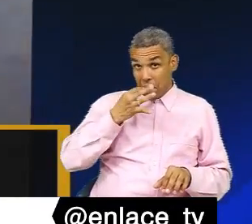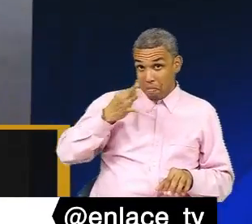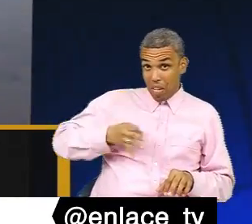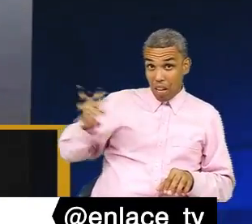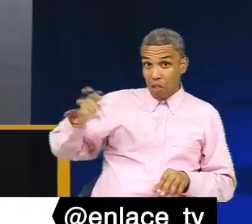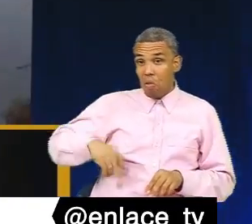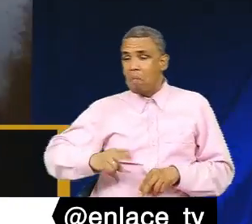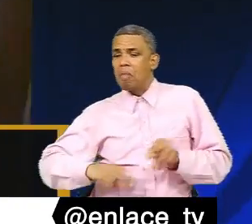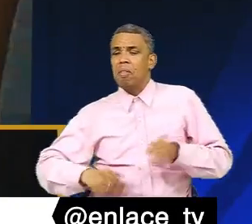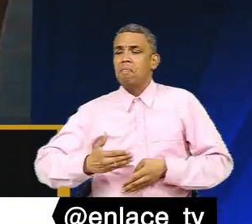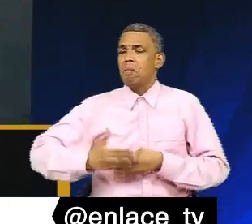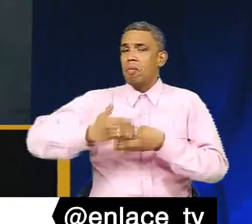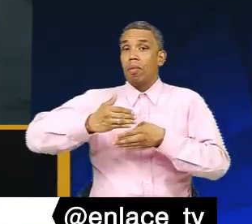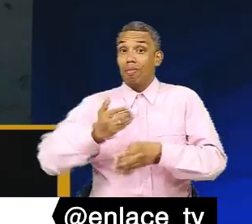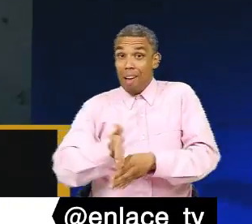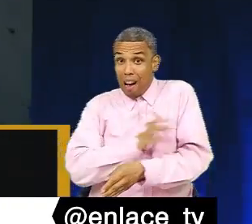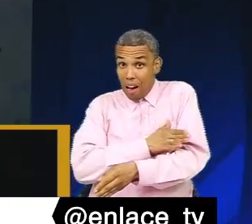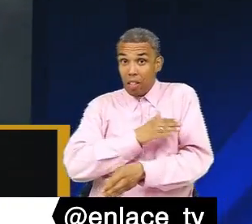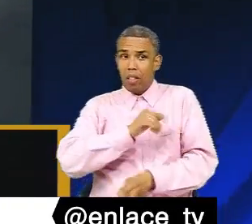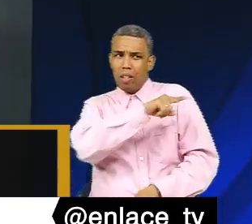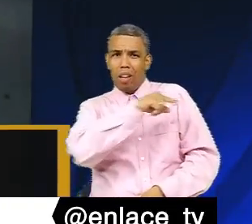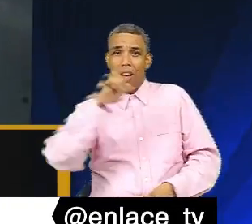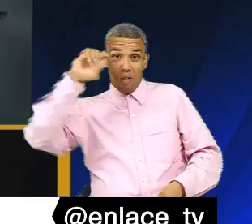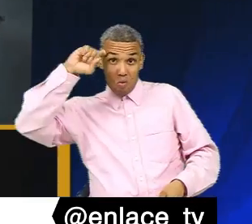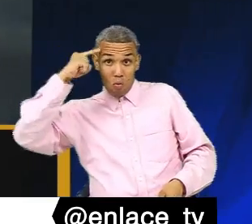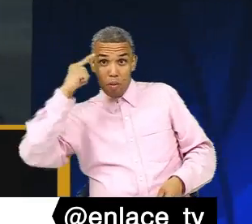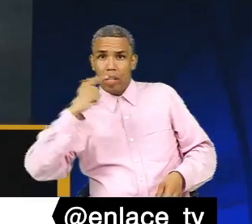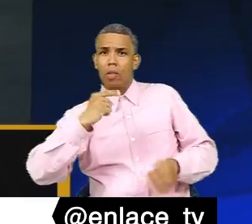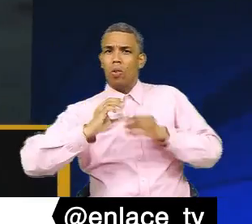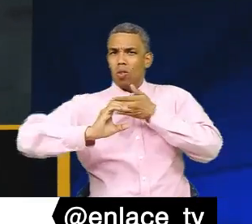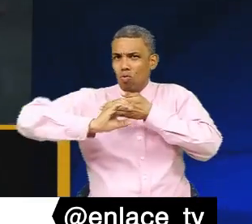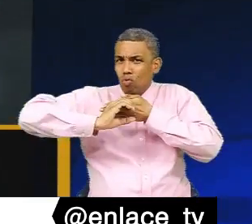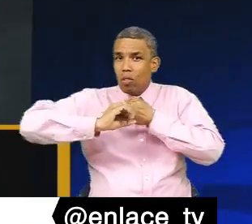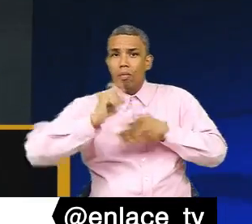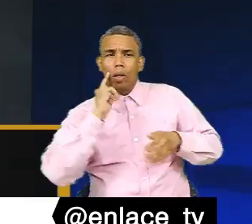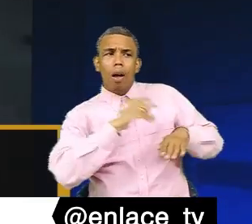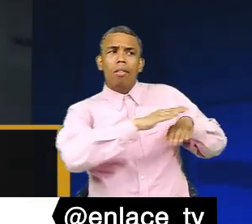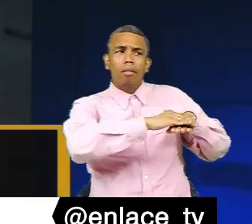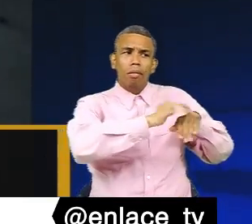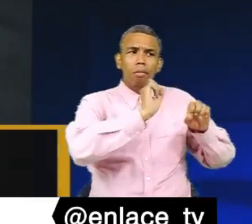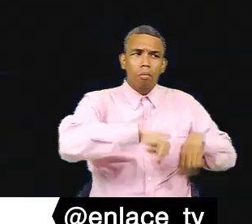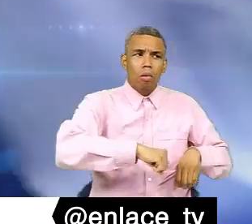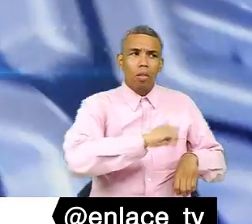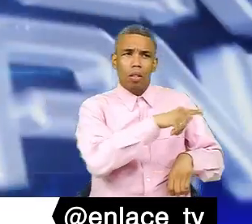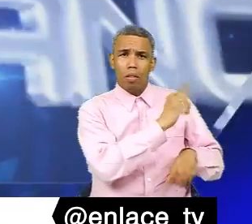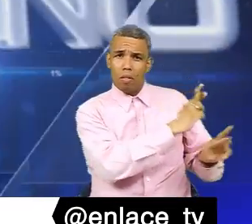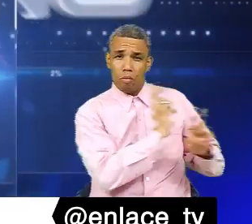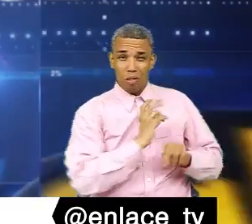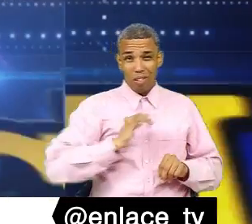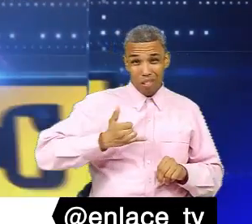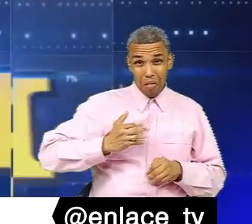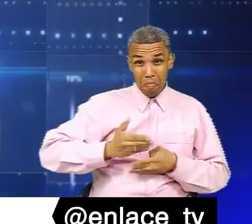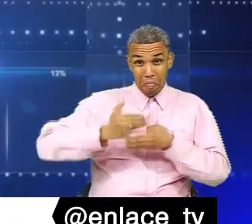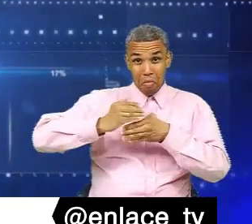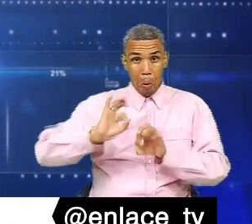para adelantar este tipo de obras que causan incomodidades a los habitantes de la Comuna 7.